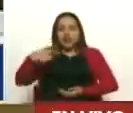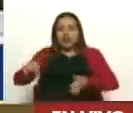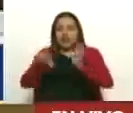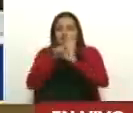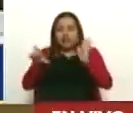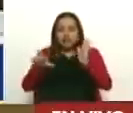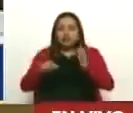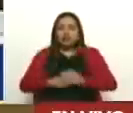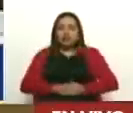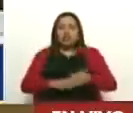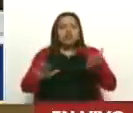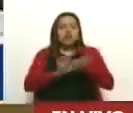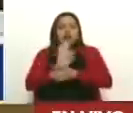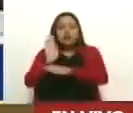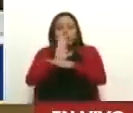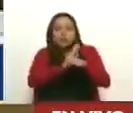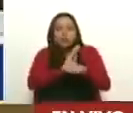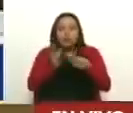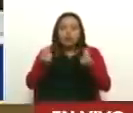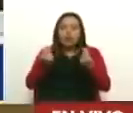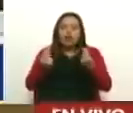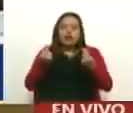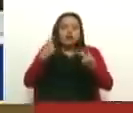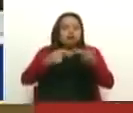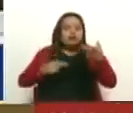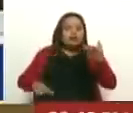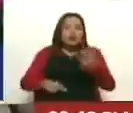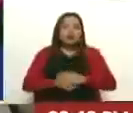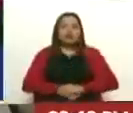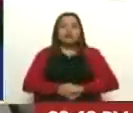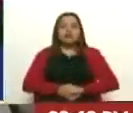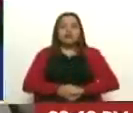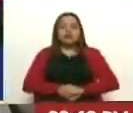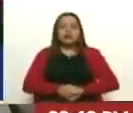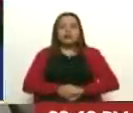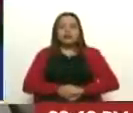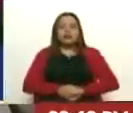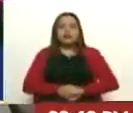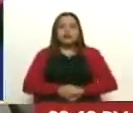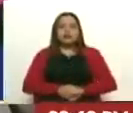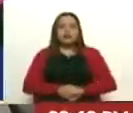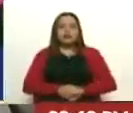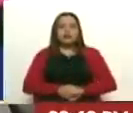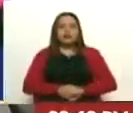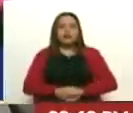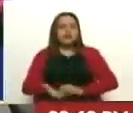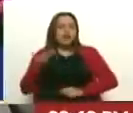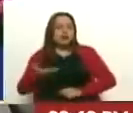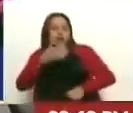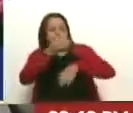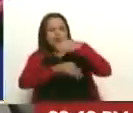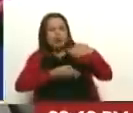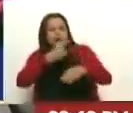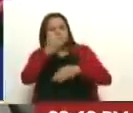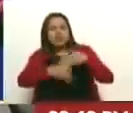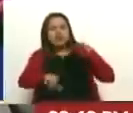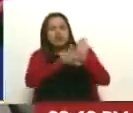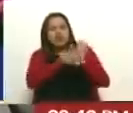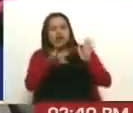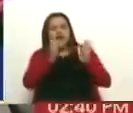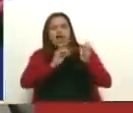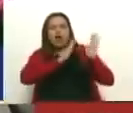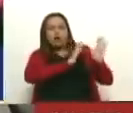extinción de dominio. Siguiente punto, ciudadana secretaria. Centésimo primero. Es importante destacar que este proyecto de ley está